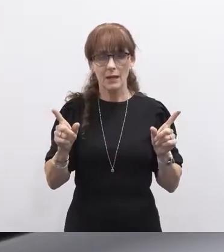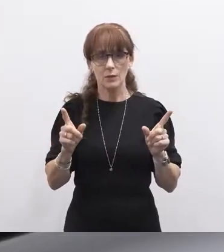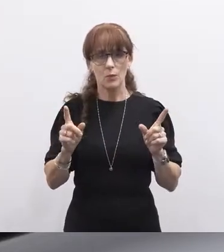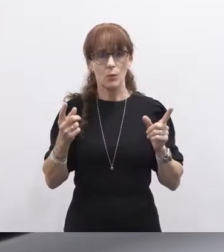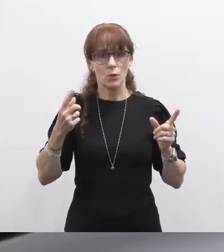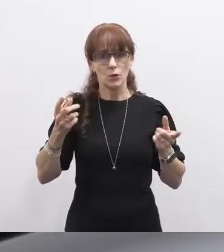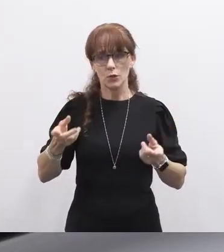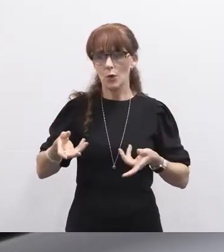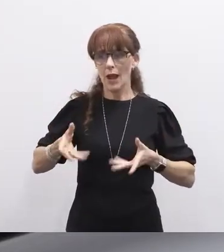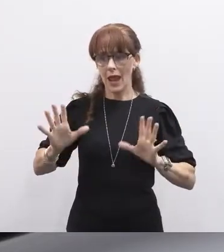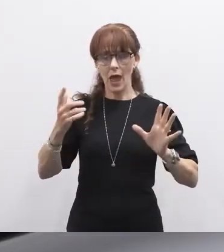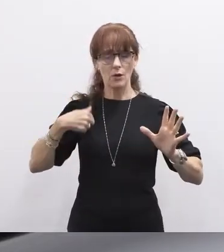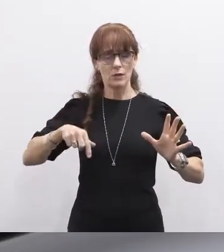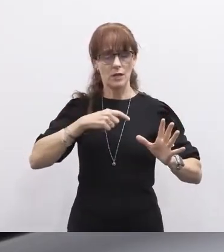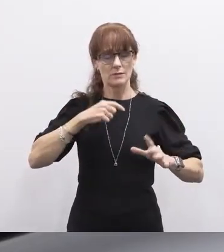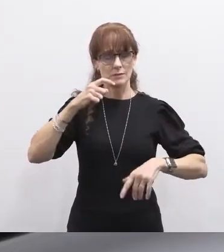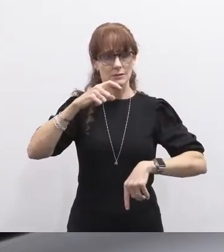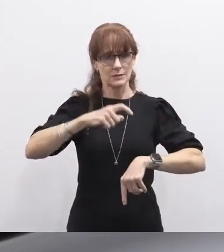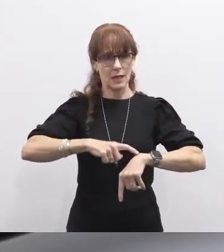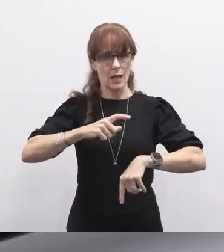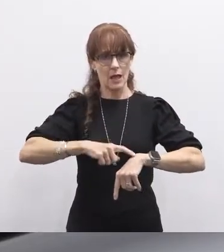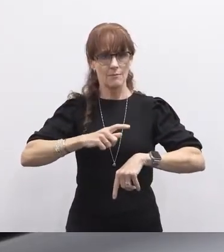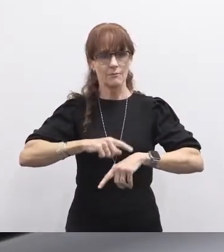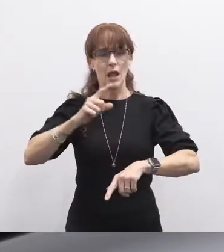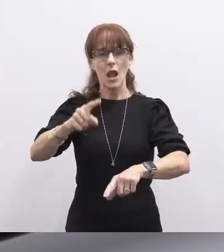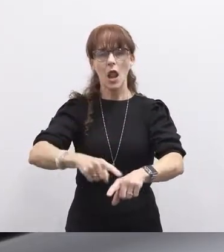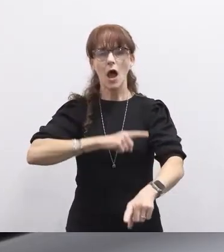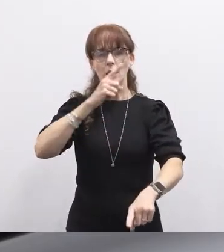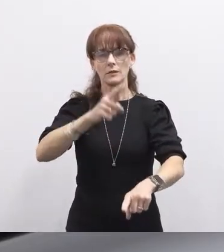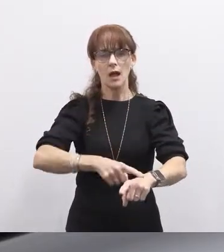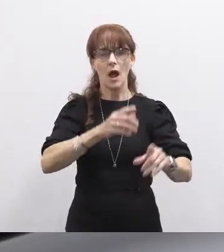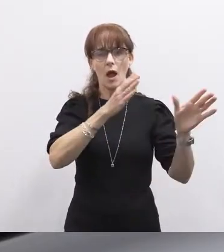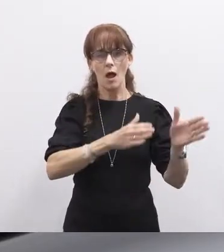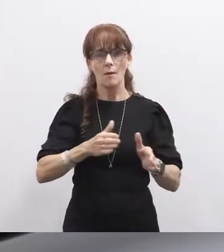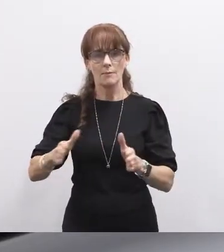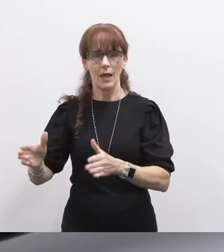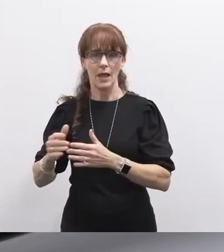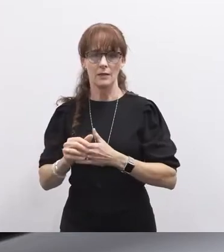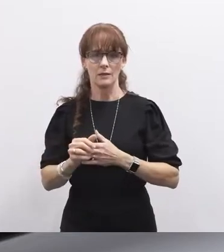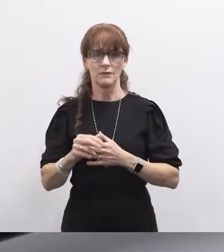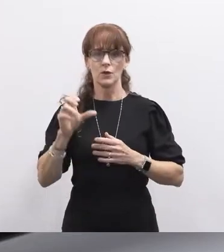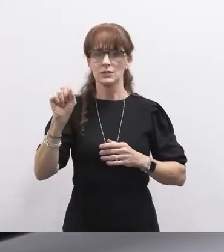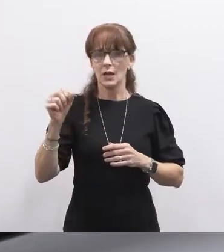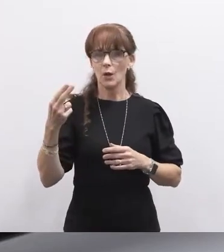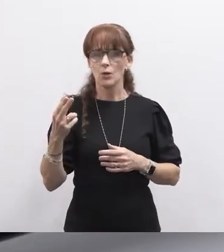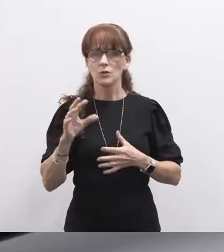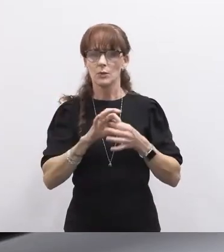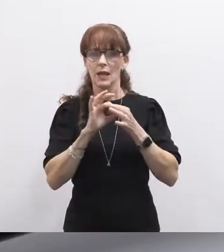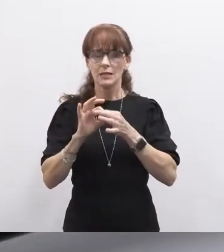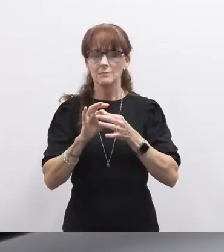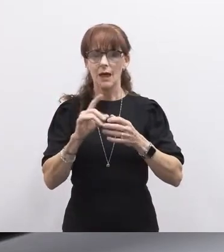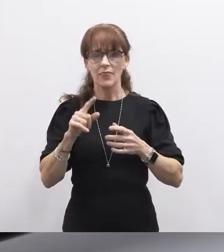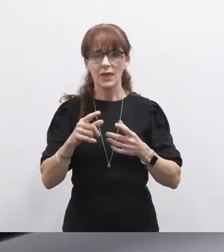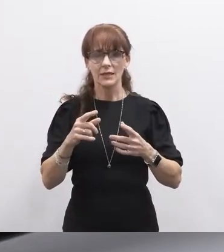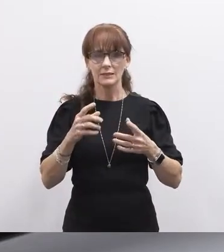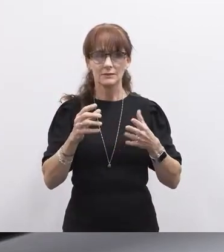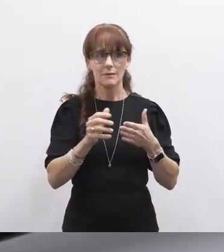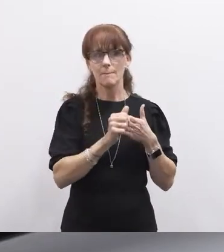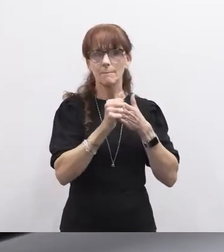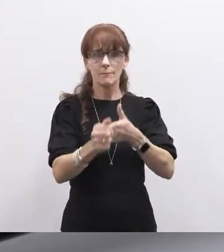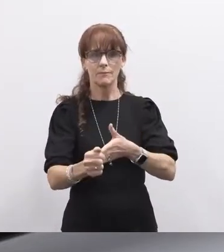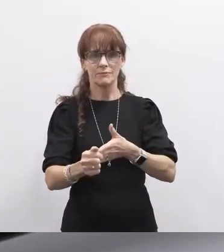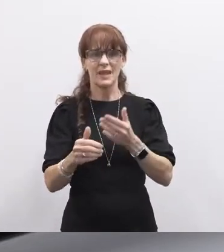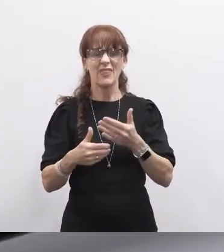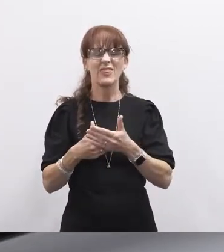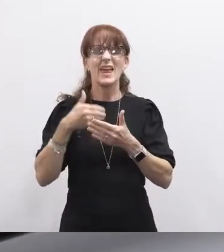espacio de crear un plan de largo plazo y una manera de involucrar a nuestras personas interesadas en esta relación que pienso